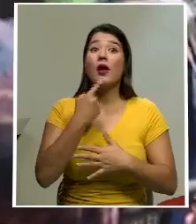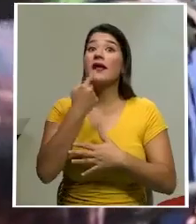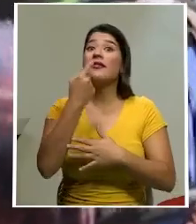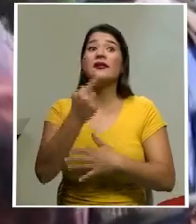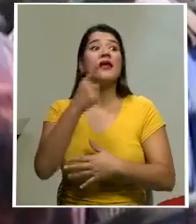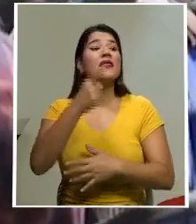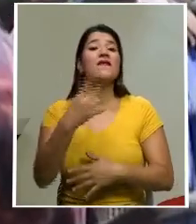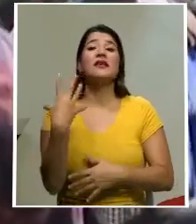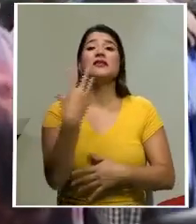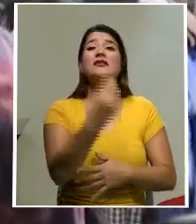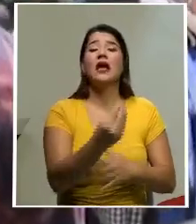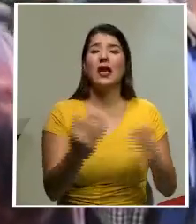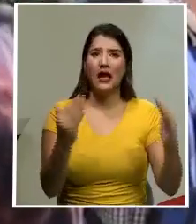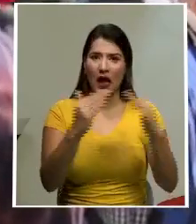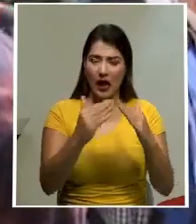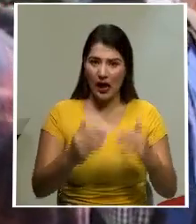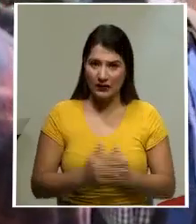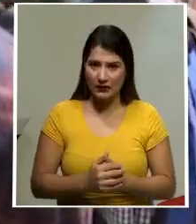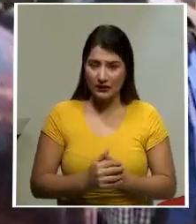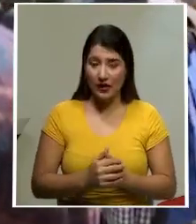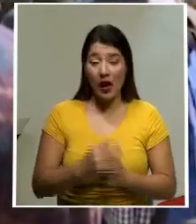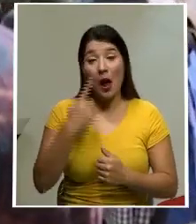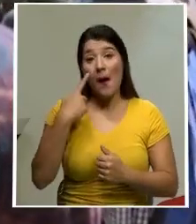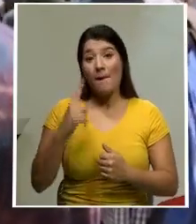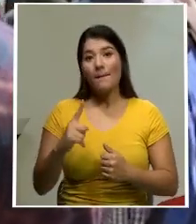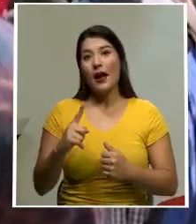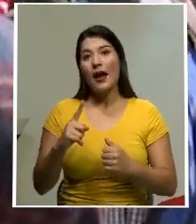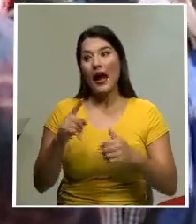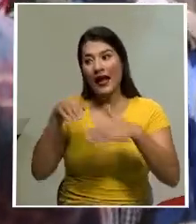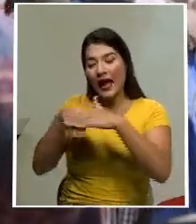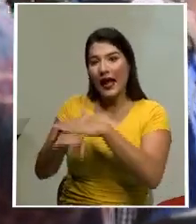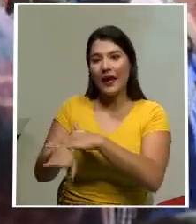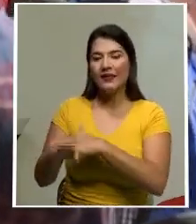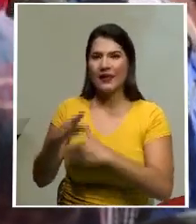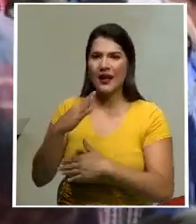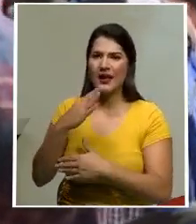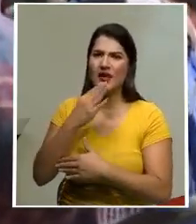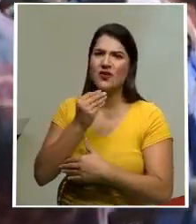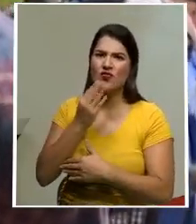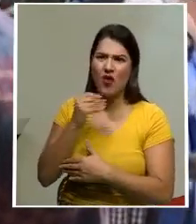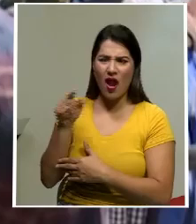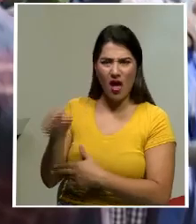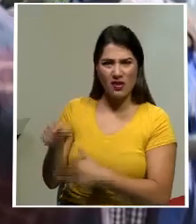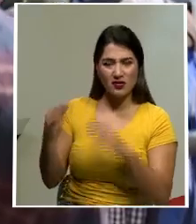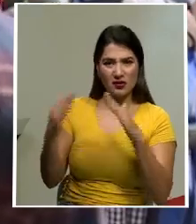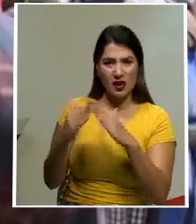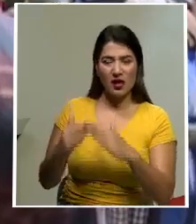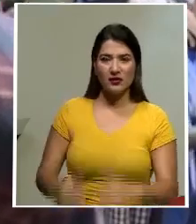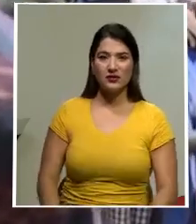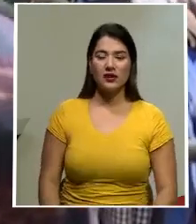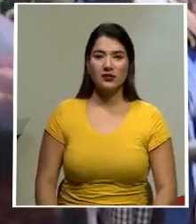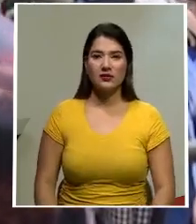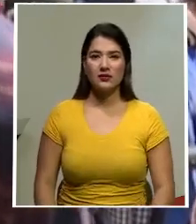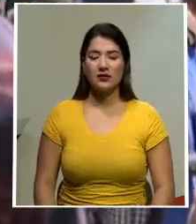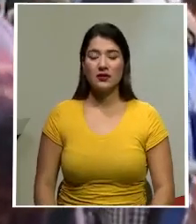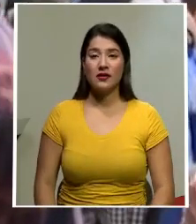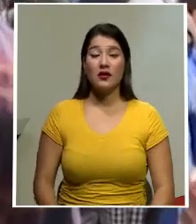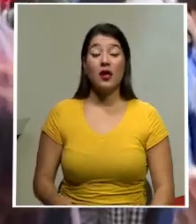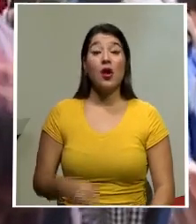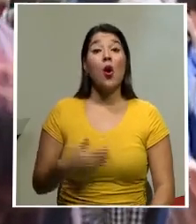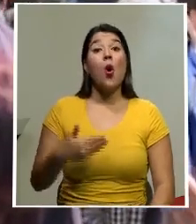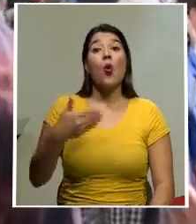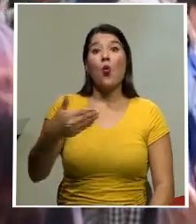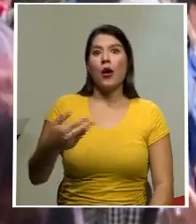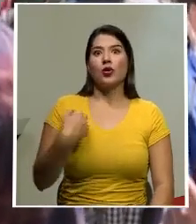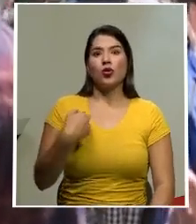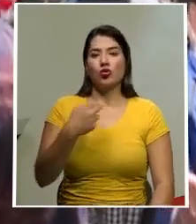de sus casas para entrar los israelíes dentro de estas casas. Claro, una vez que cuando uno